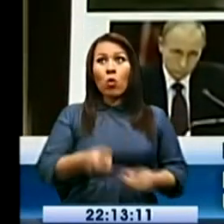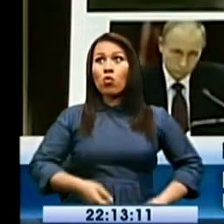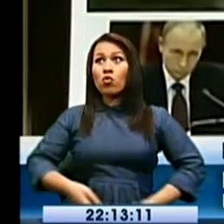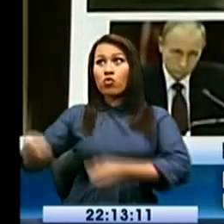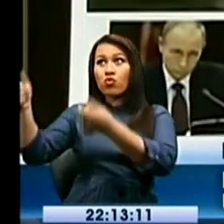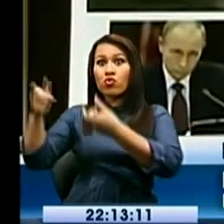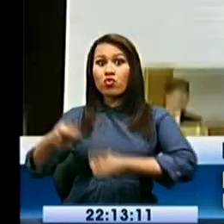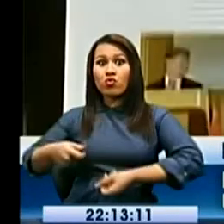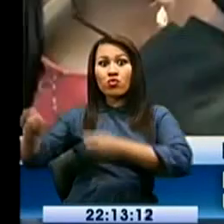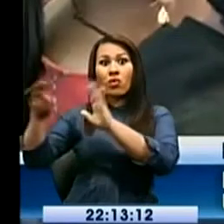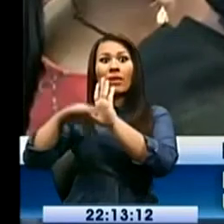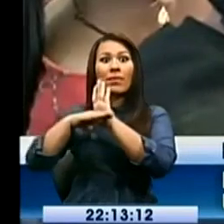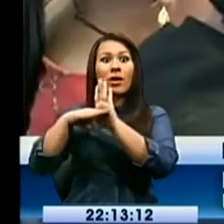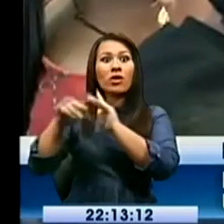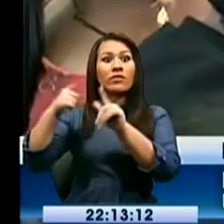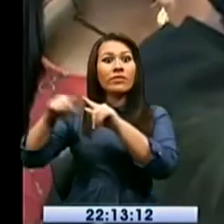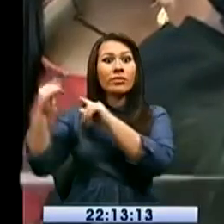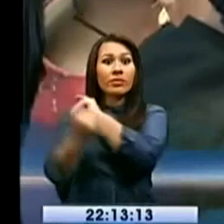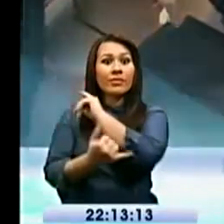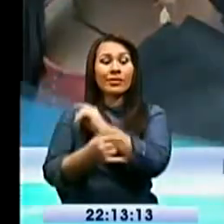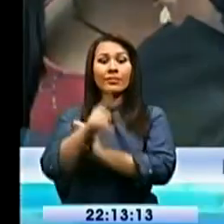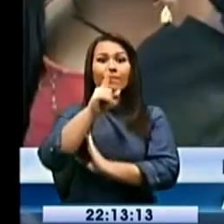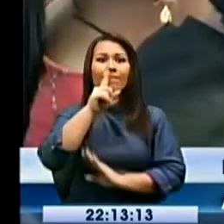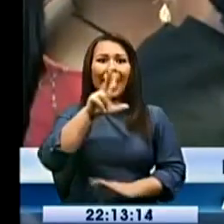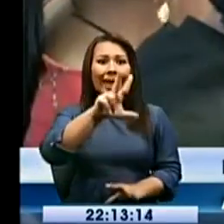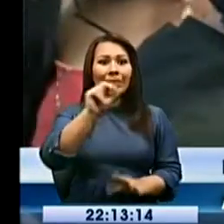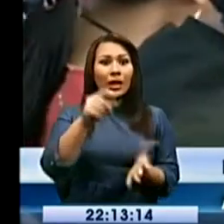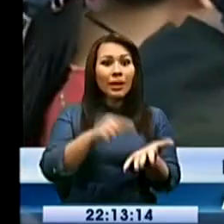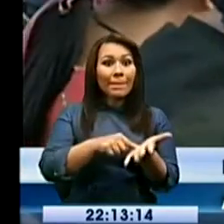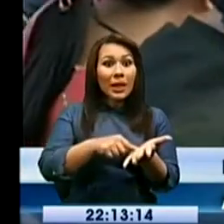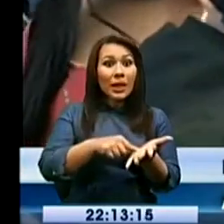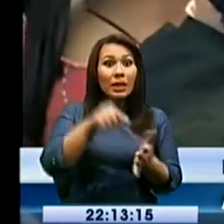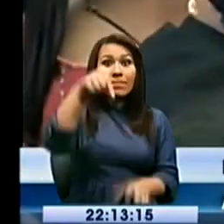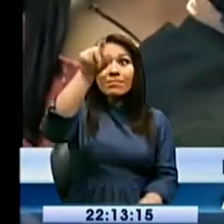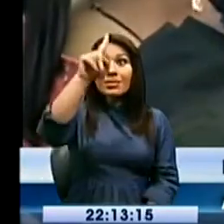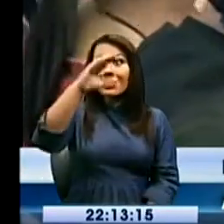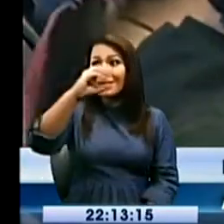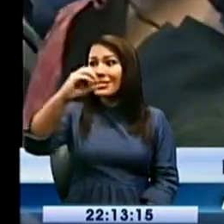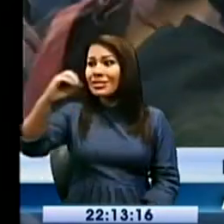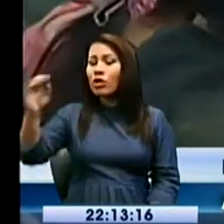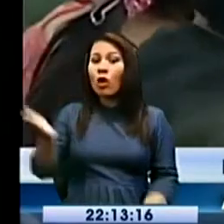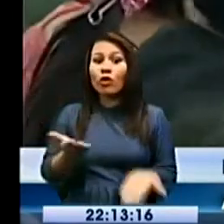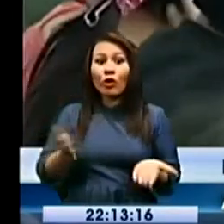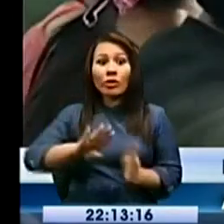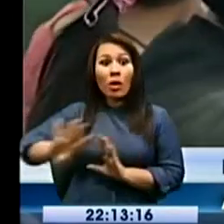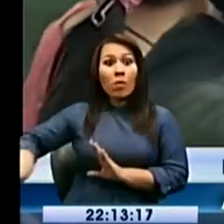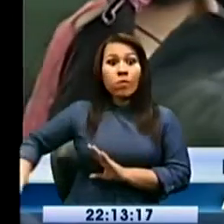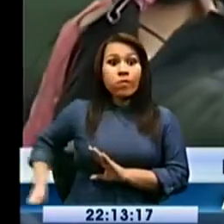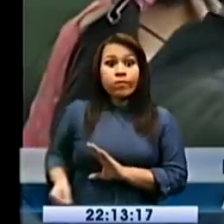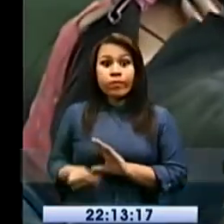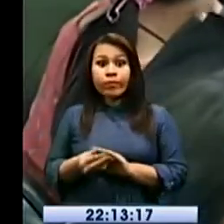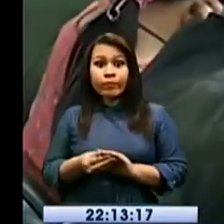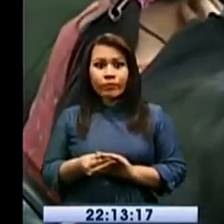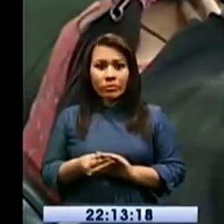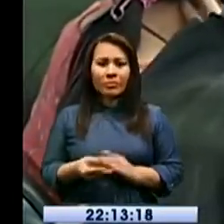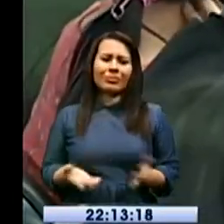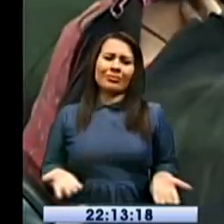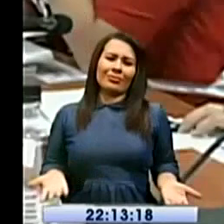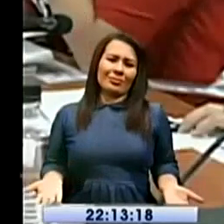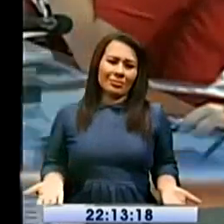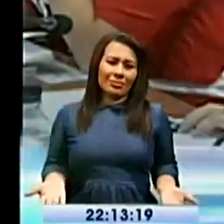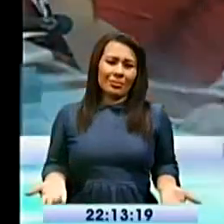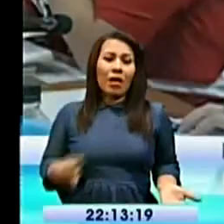eso hay que investigar. Planteé que los 30 mil millones de dólares están en paraísos fiscales. No pagan